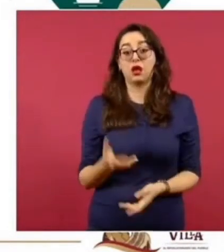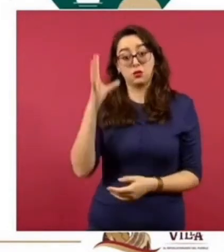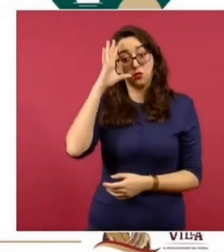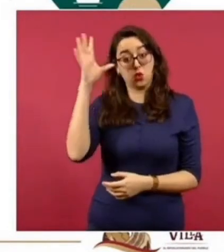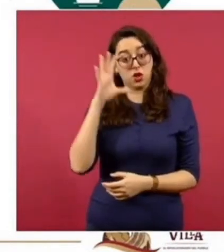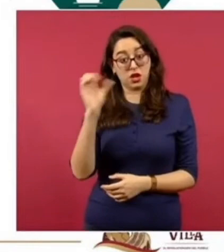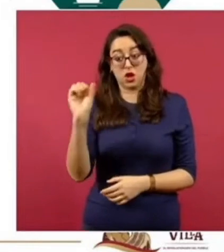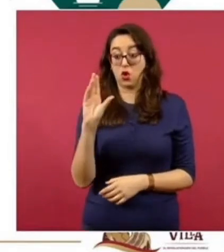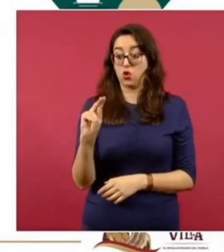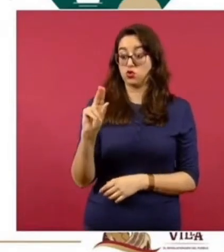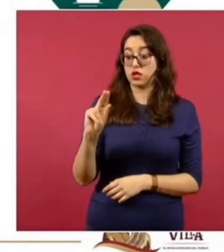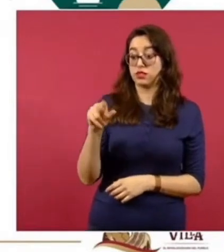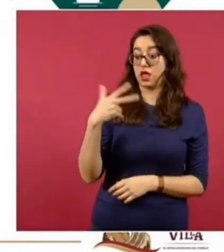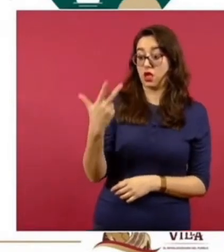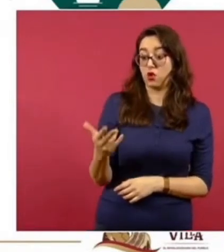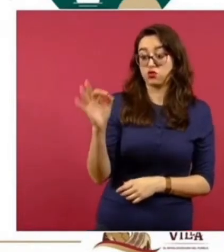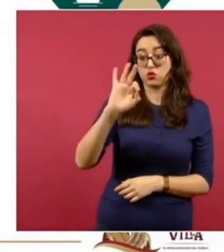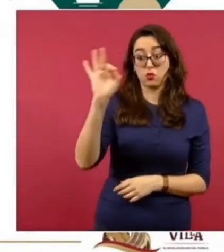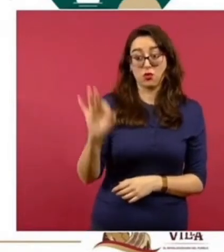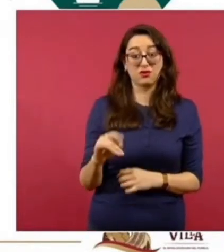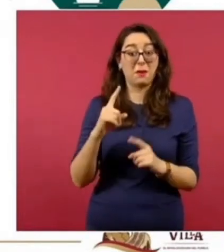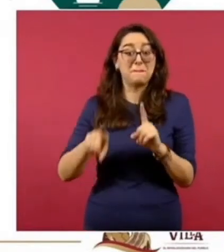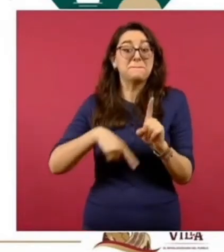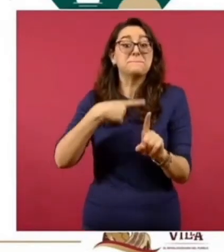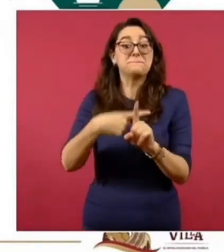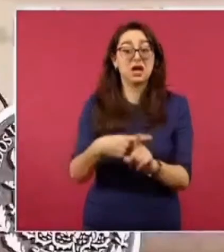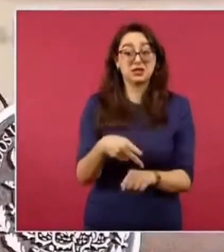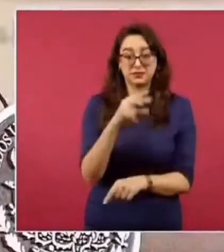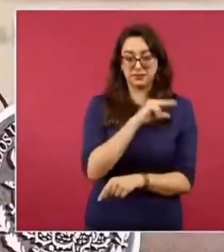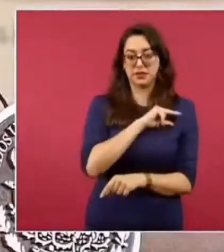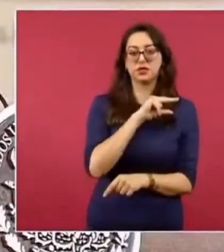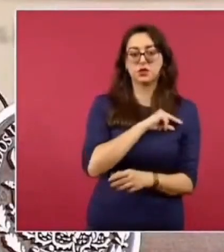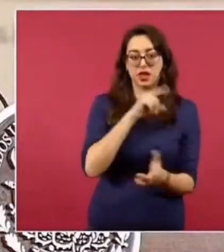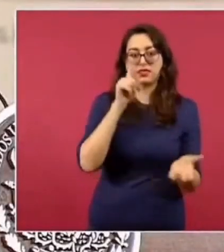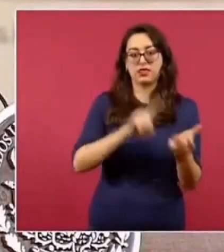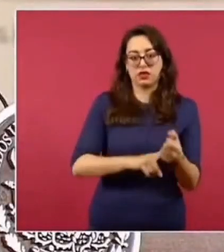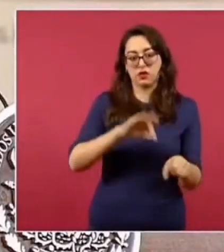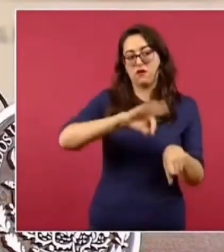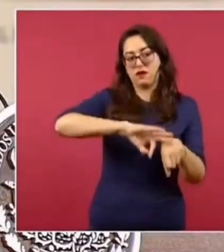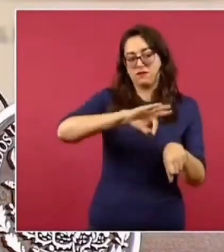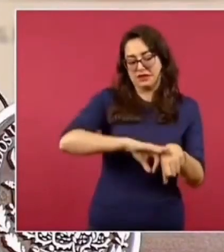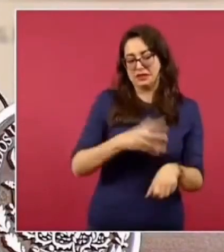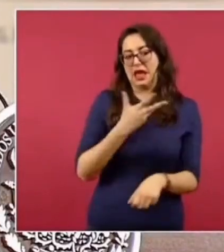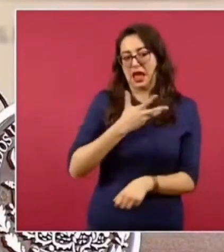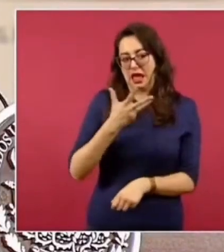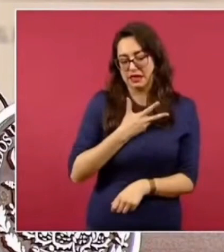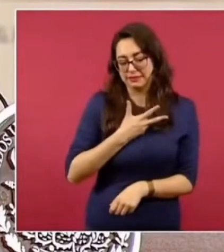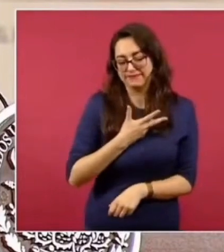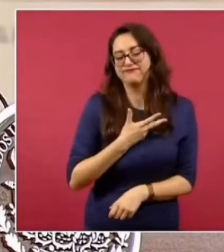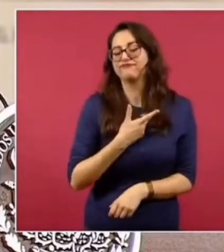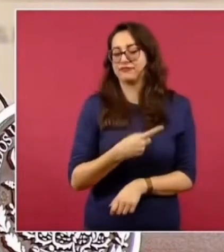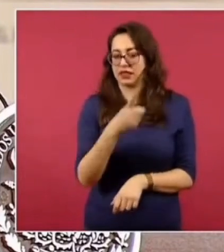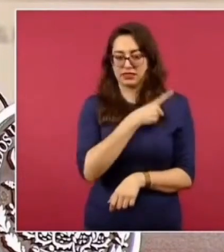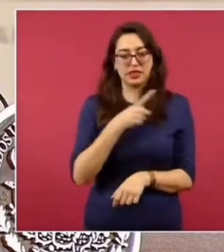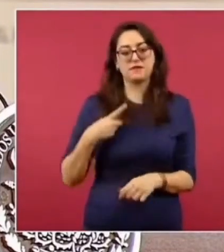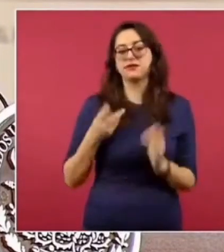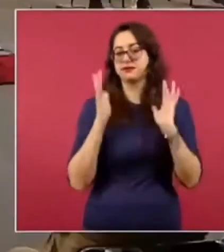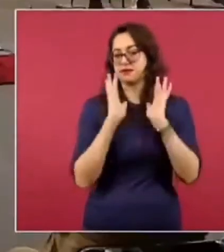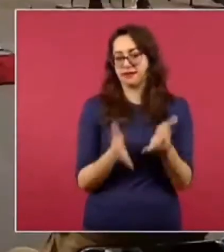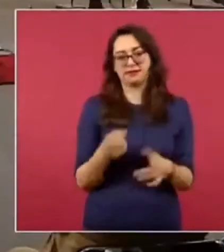de los estados que tiene contratado un servicio particular de farmacia que se está analizando en su terminación